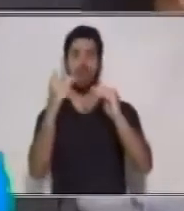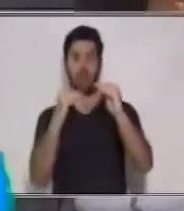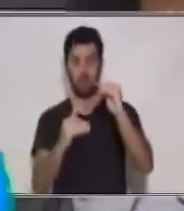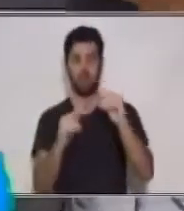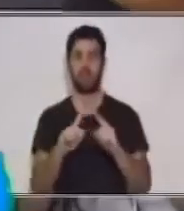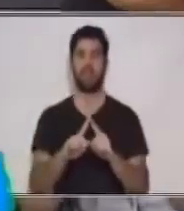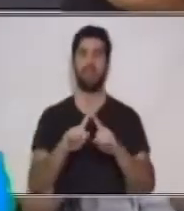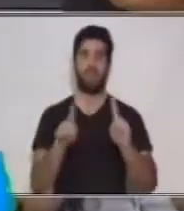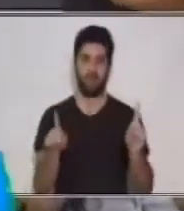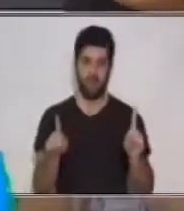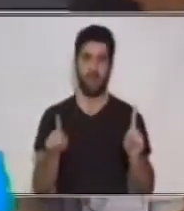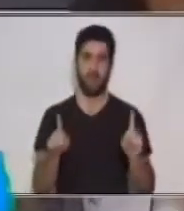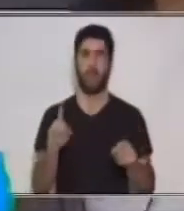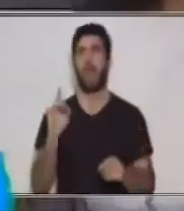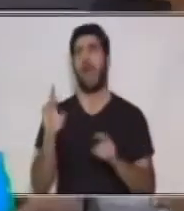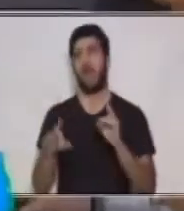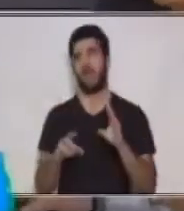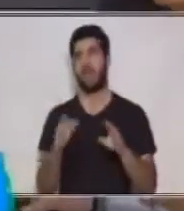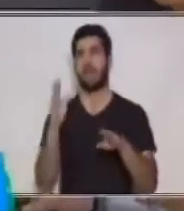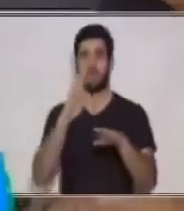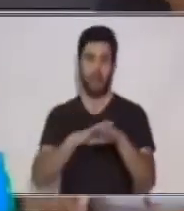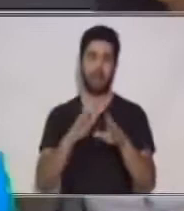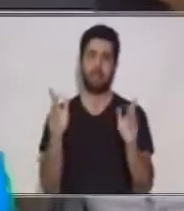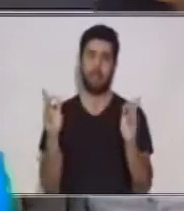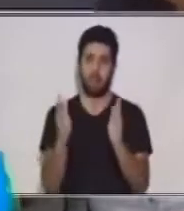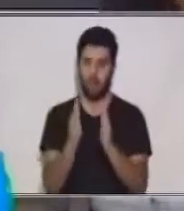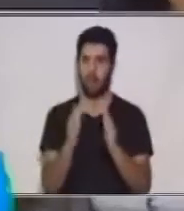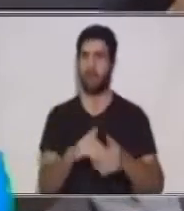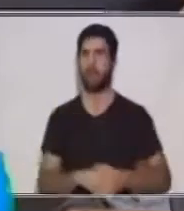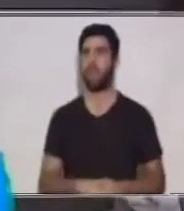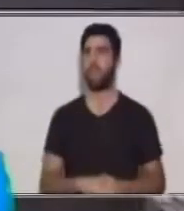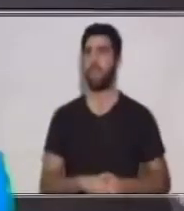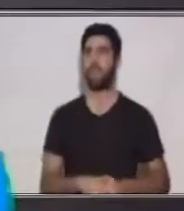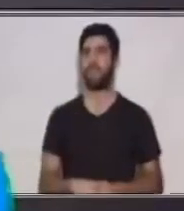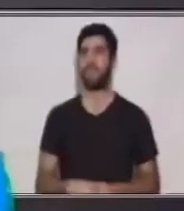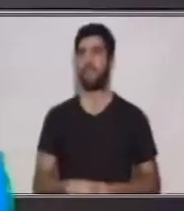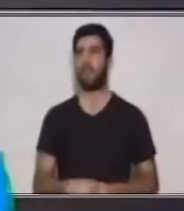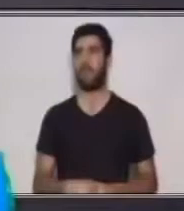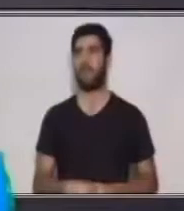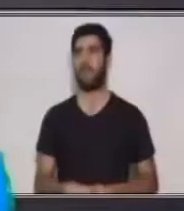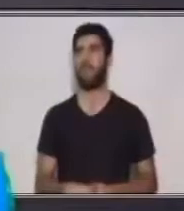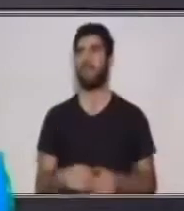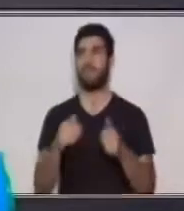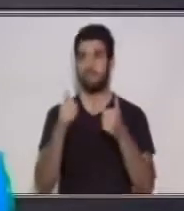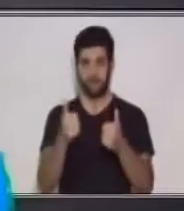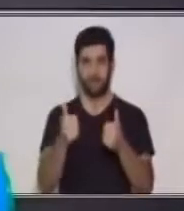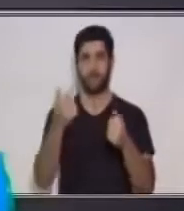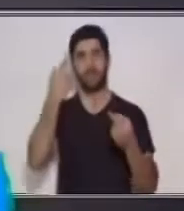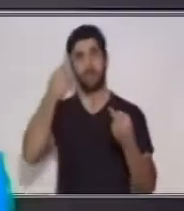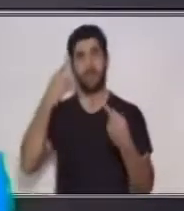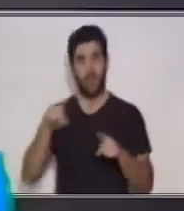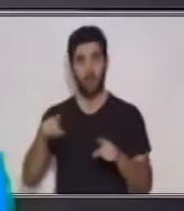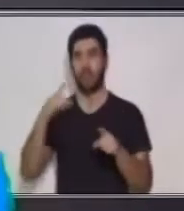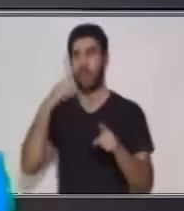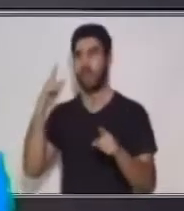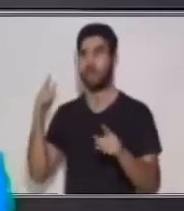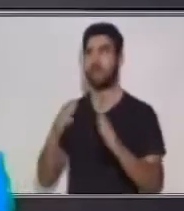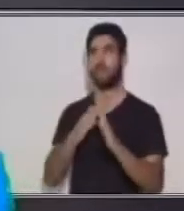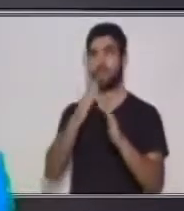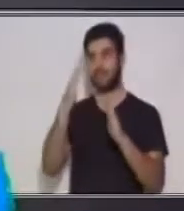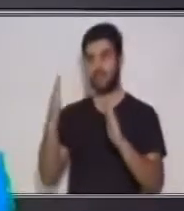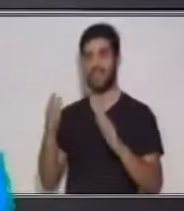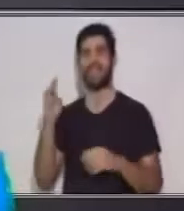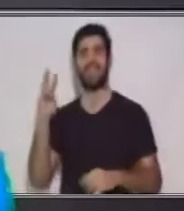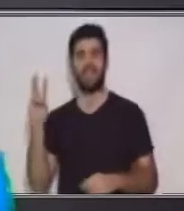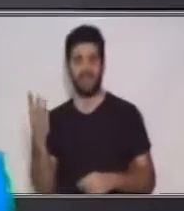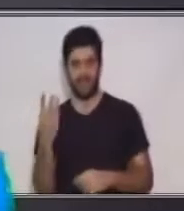que generalmente va a ser más pequeño. ¿De acuerdo? Muy bien, vamos entonces a ver el tercer tipo de triángulo que vamos